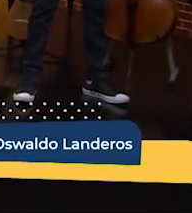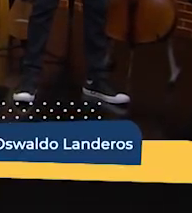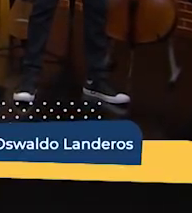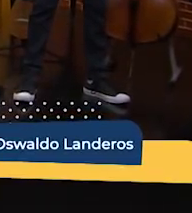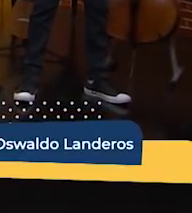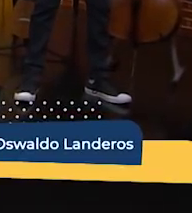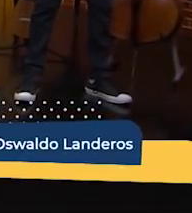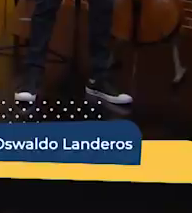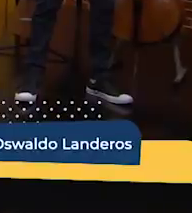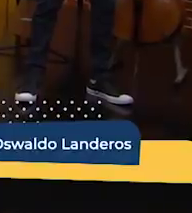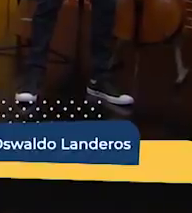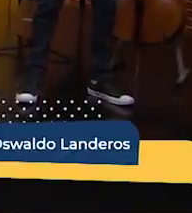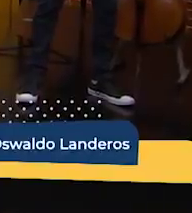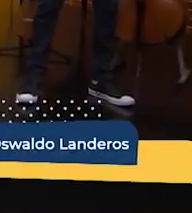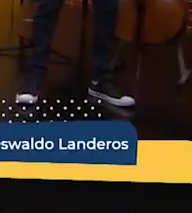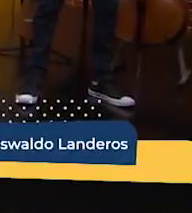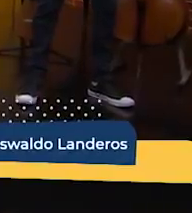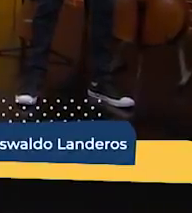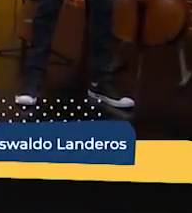y...